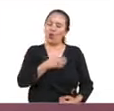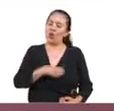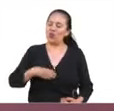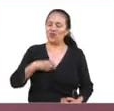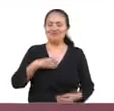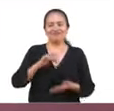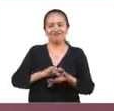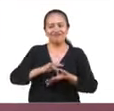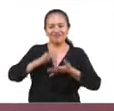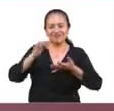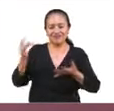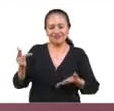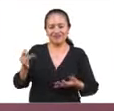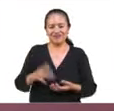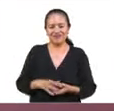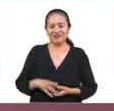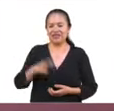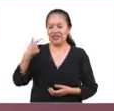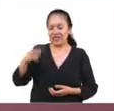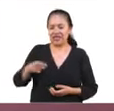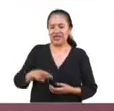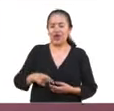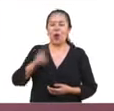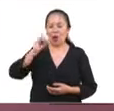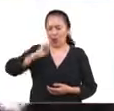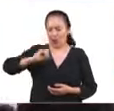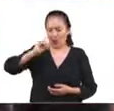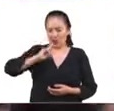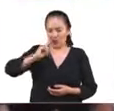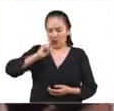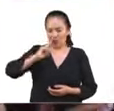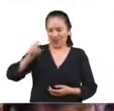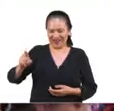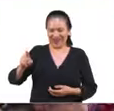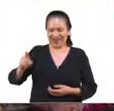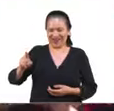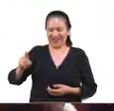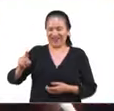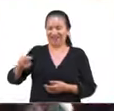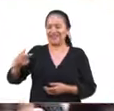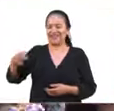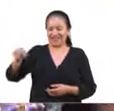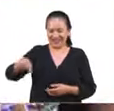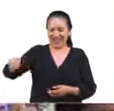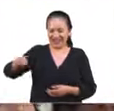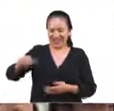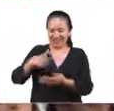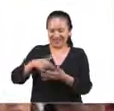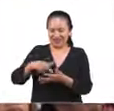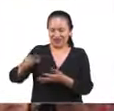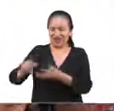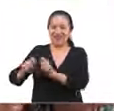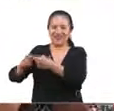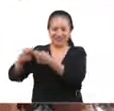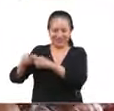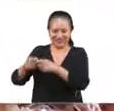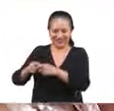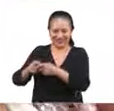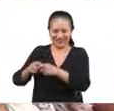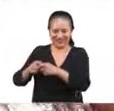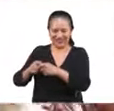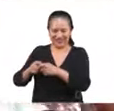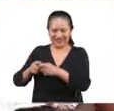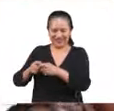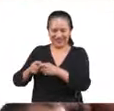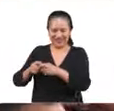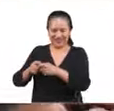hoy las manos sororas y colectivas de mis compañeras de la Huasteca Potosina, cada una me vistieron